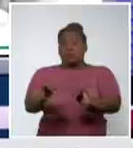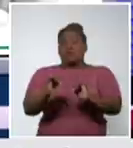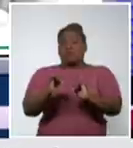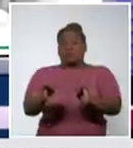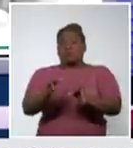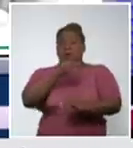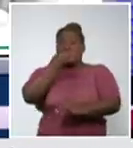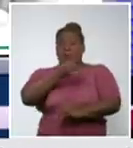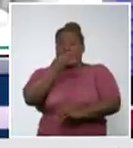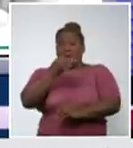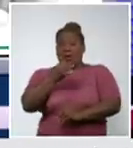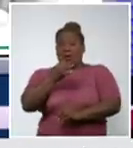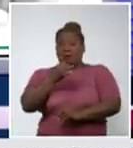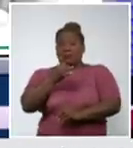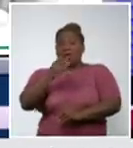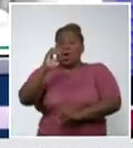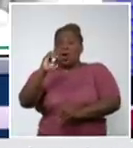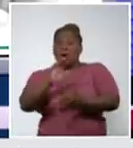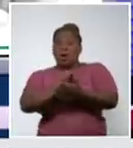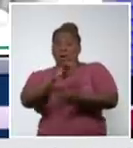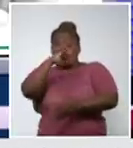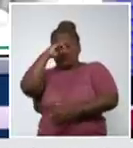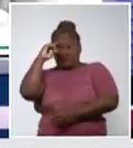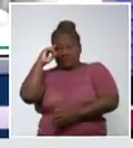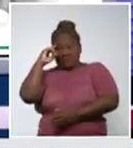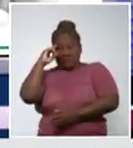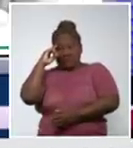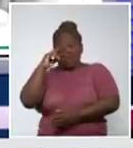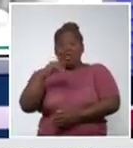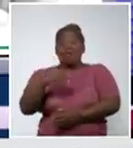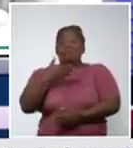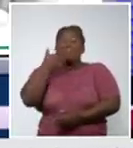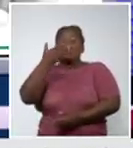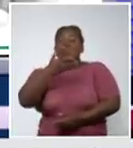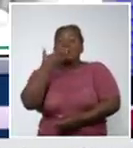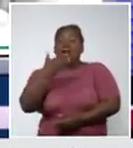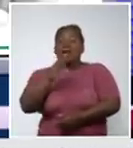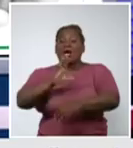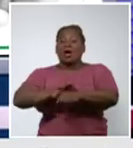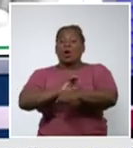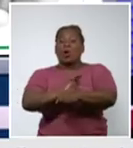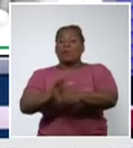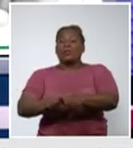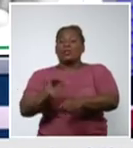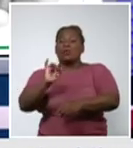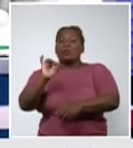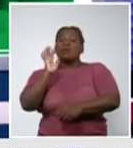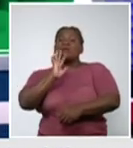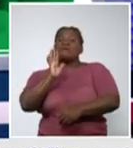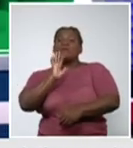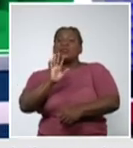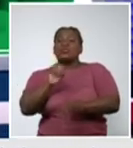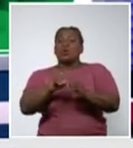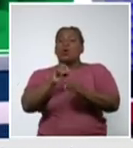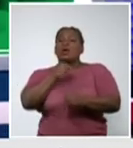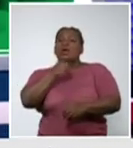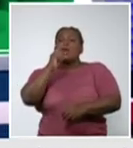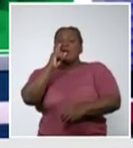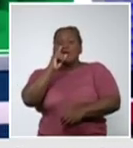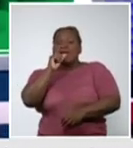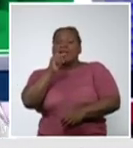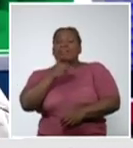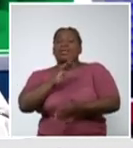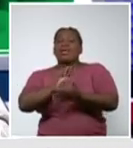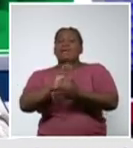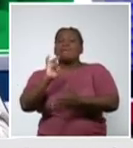la Organización Mundial de la Salud declara la COVID-19 como una infección endémica. Pepe, yo he hablado de eso